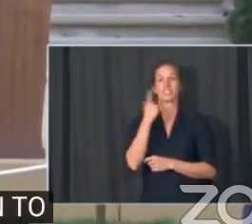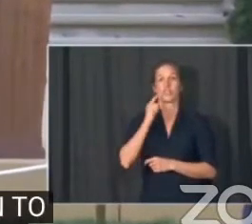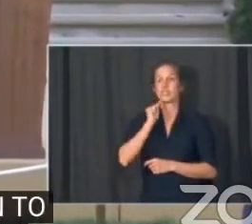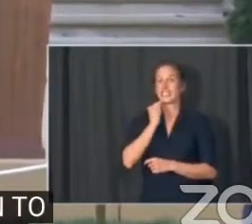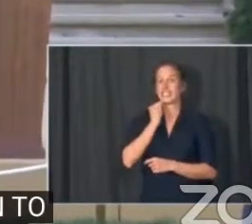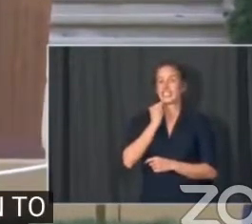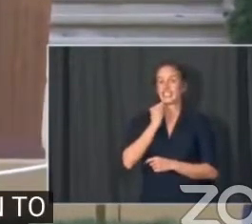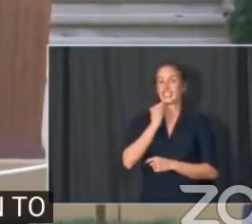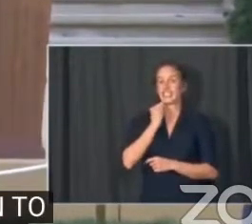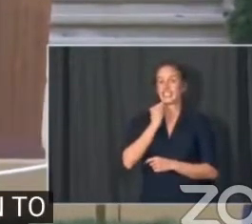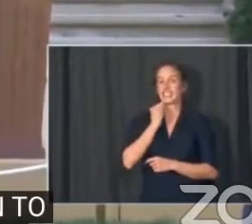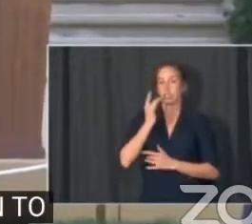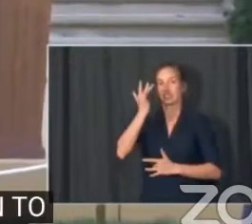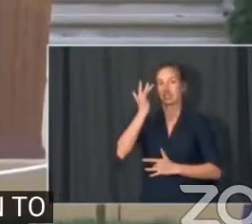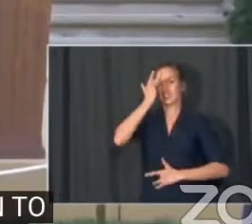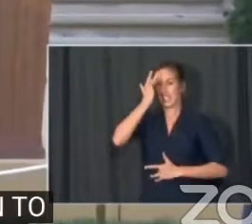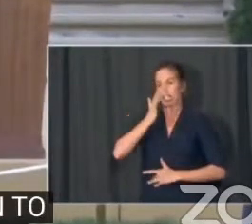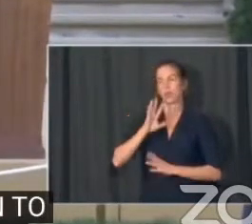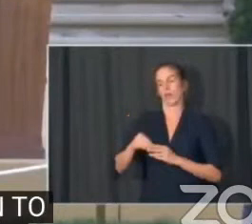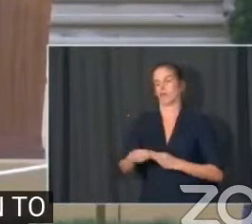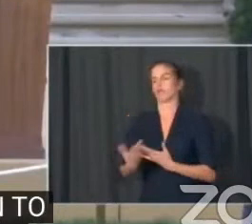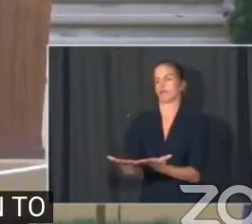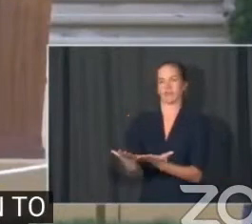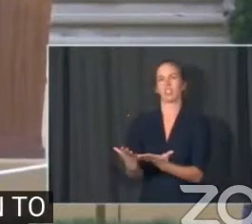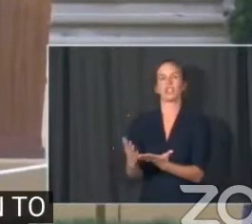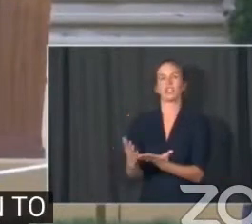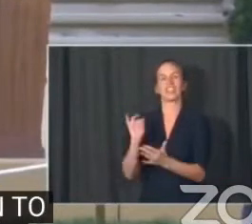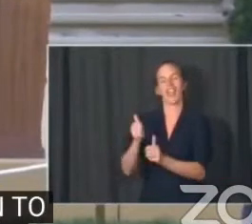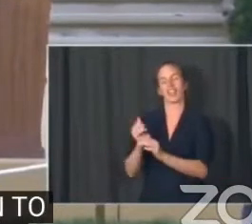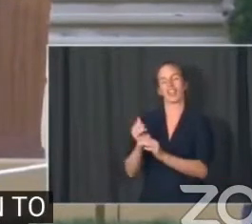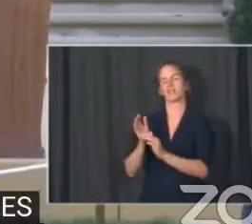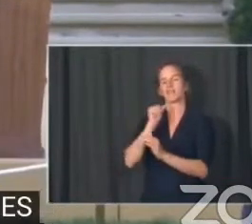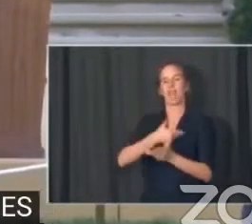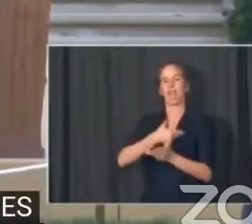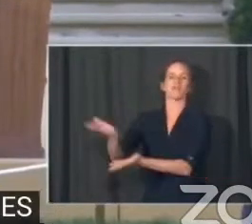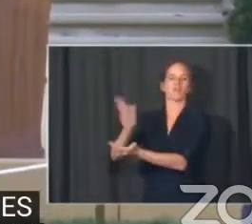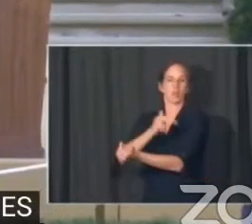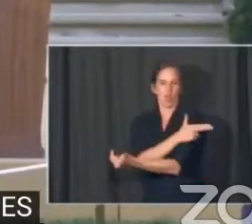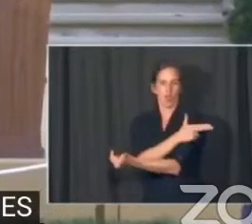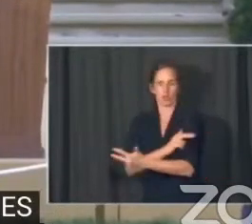segunda que ha sido autorizada y hemos empezado la distribución.